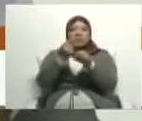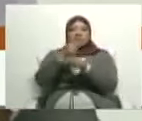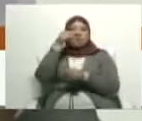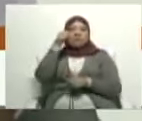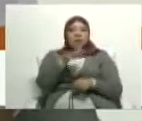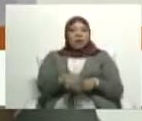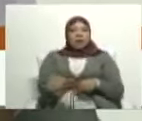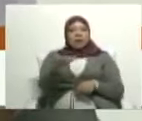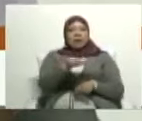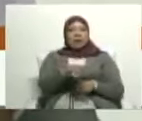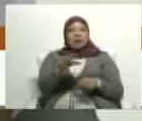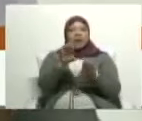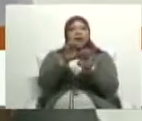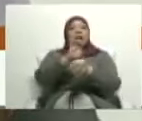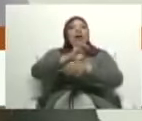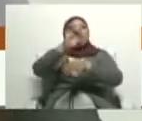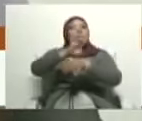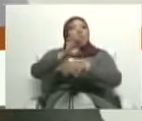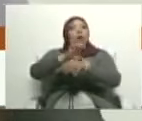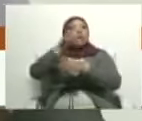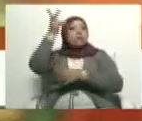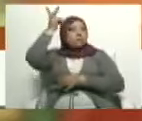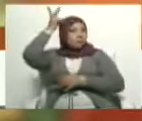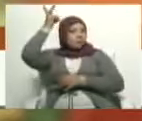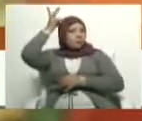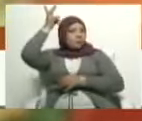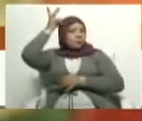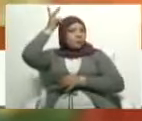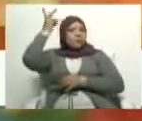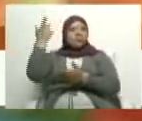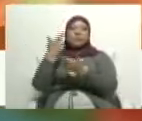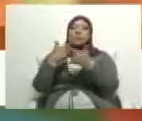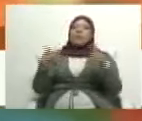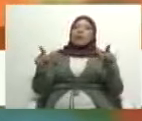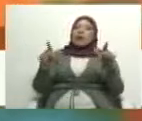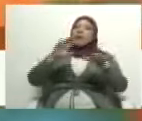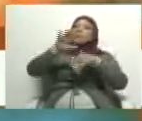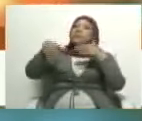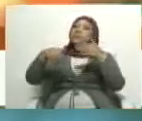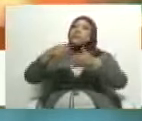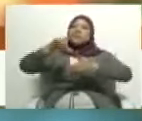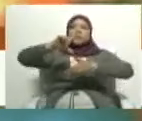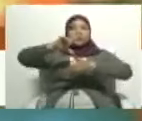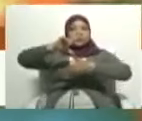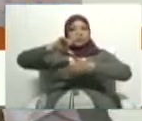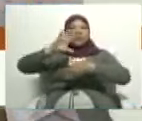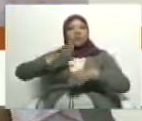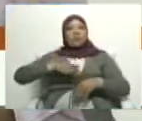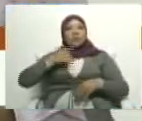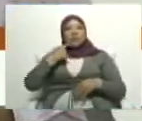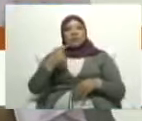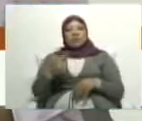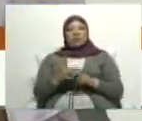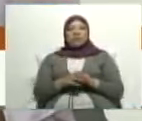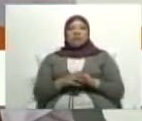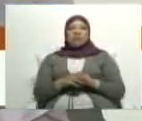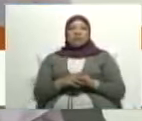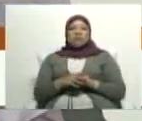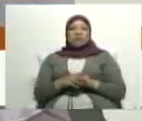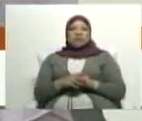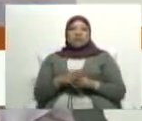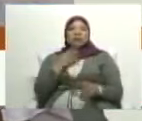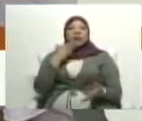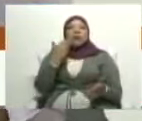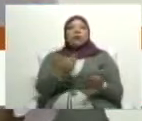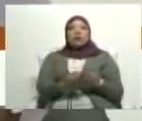liberar Ecuador, Perú, la patria grande toda. Puede decirse que ha sido